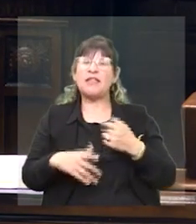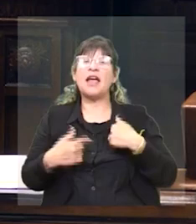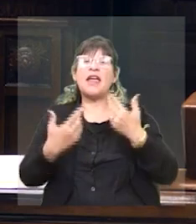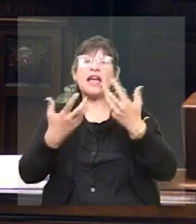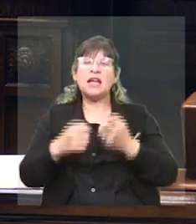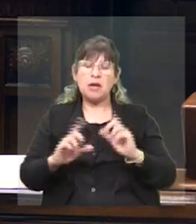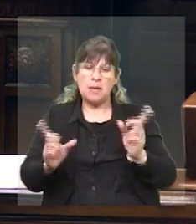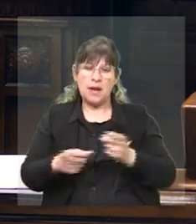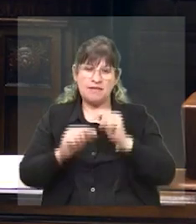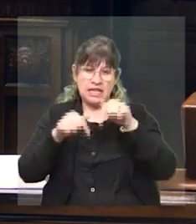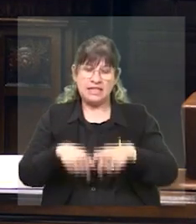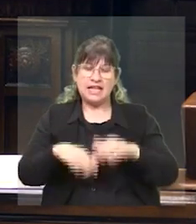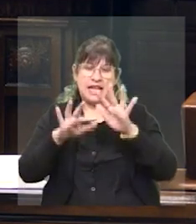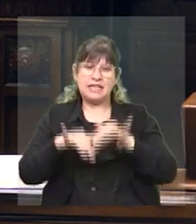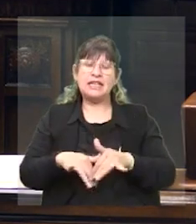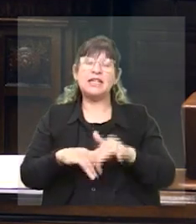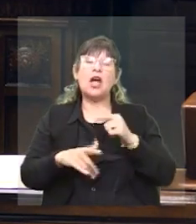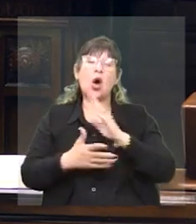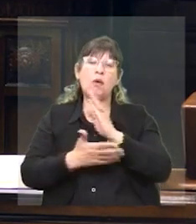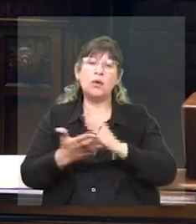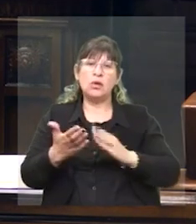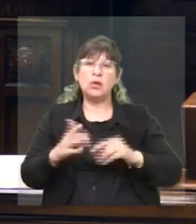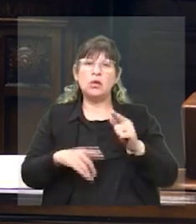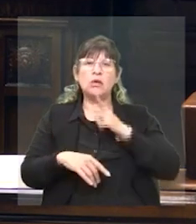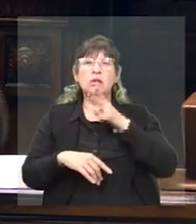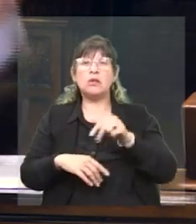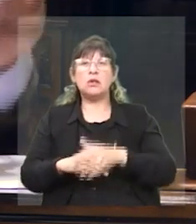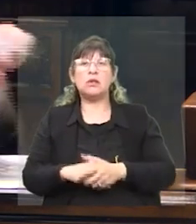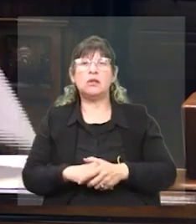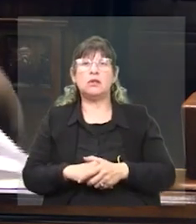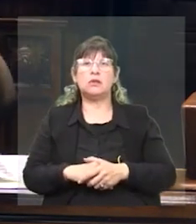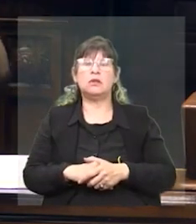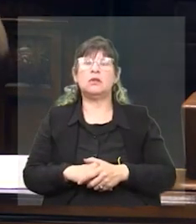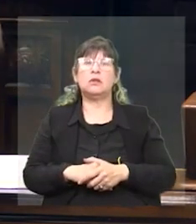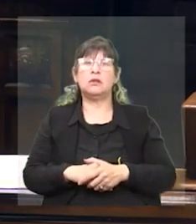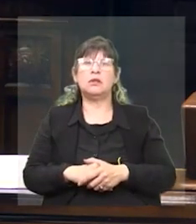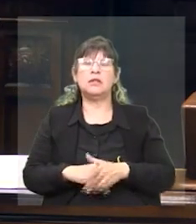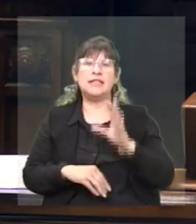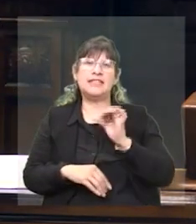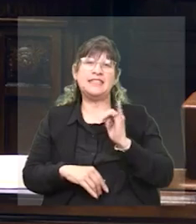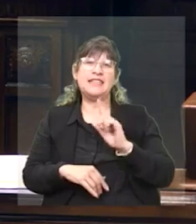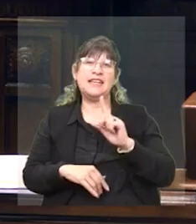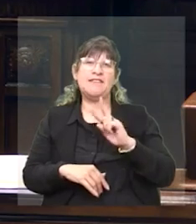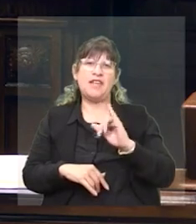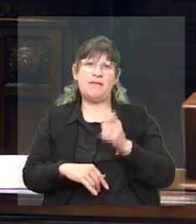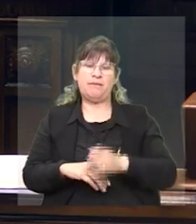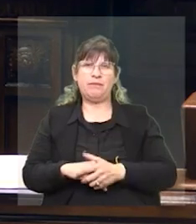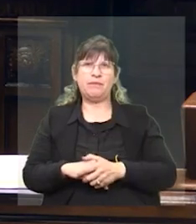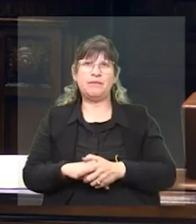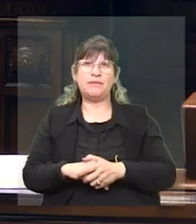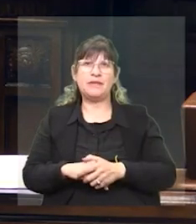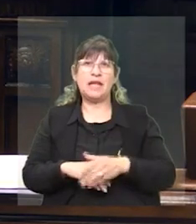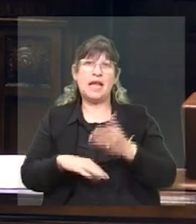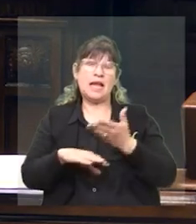finalizar estas breves palabras dar lectura a un poema escrito por su hija Silvia le pido